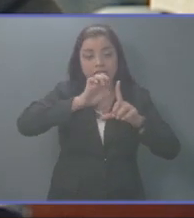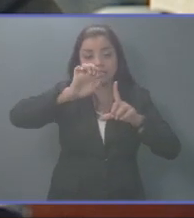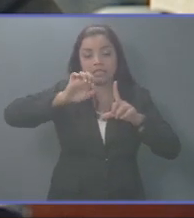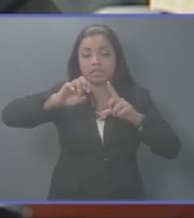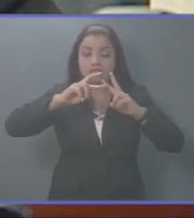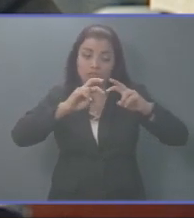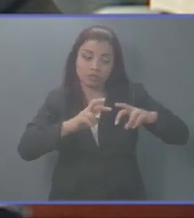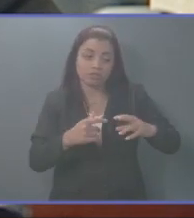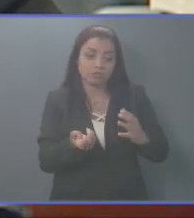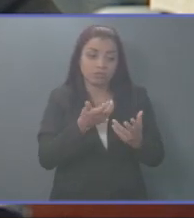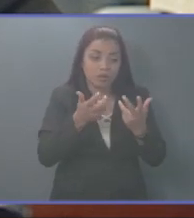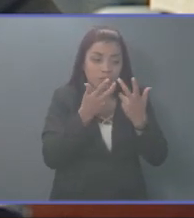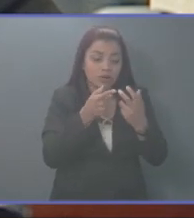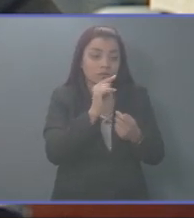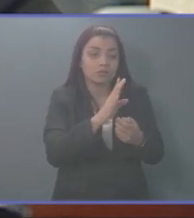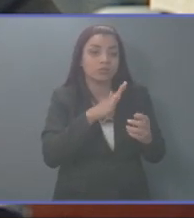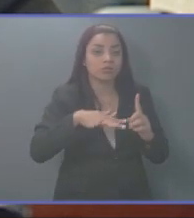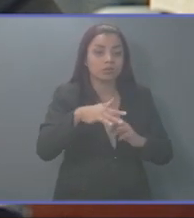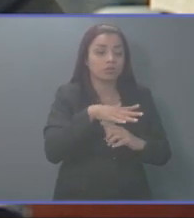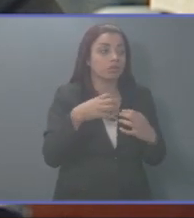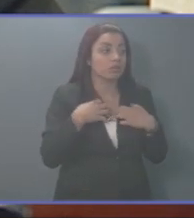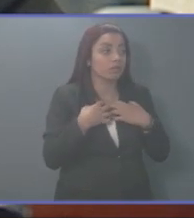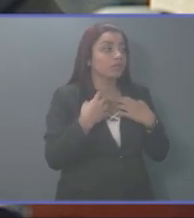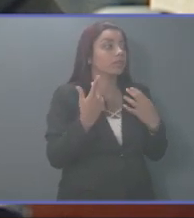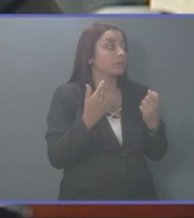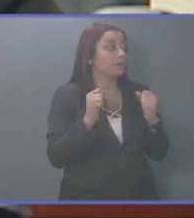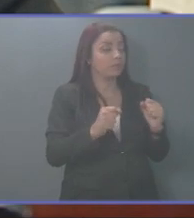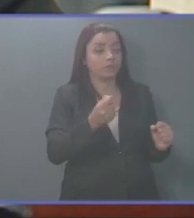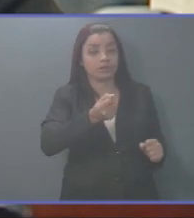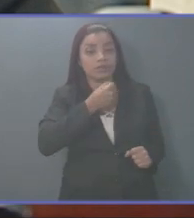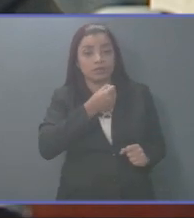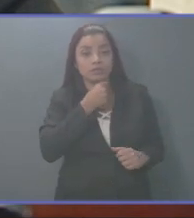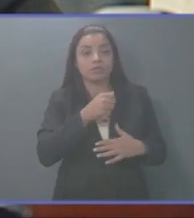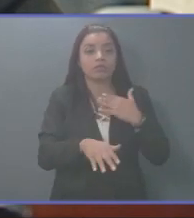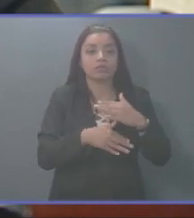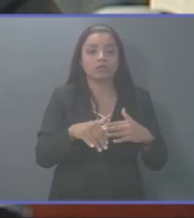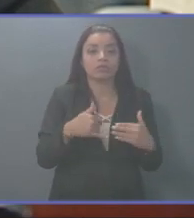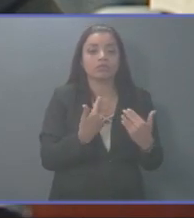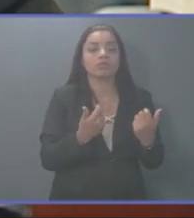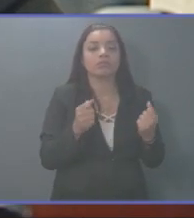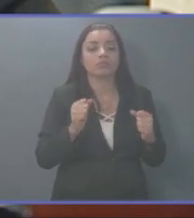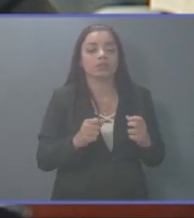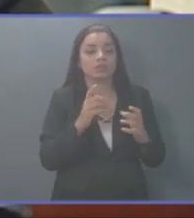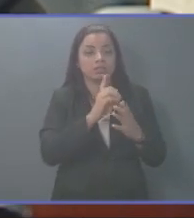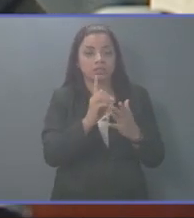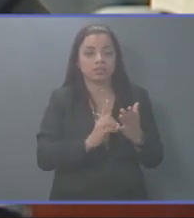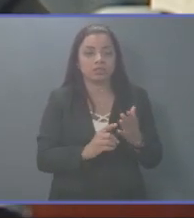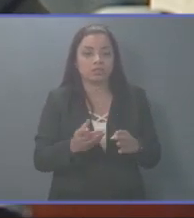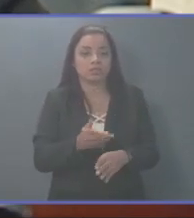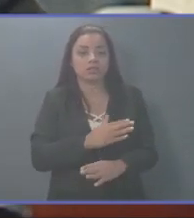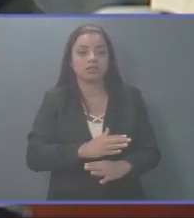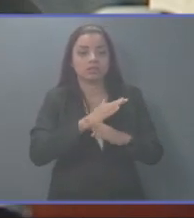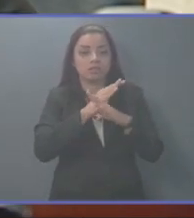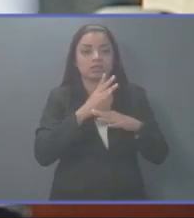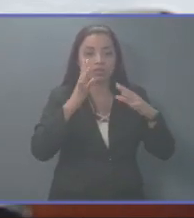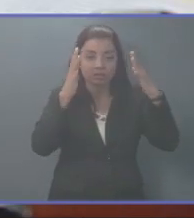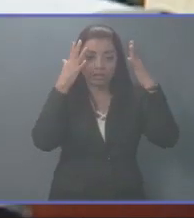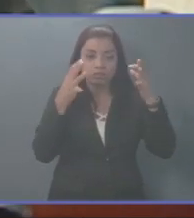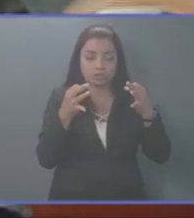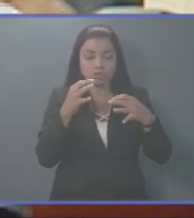Justice, entre otras, con el fin de sistematizar la información de forma periódica para el diseño de programas de prevención y la toma de